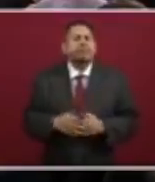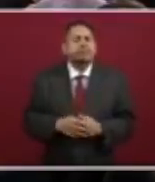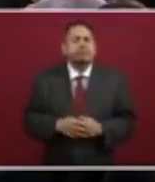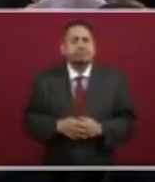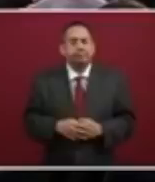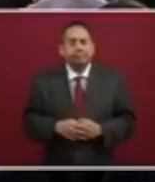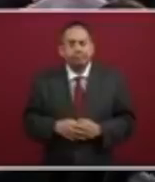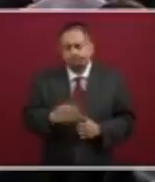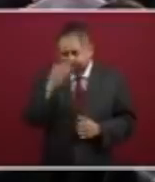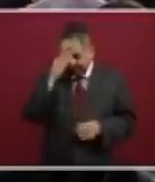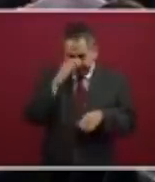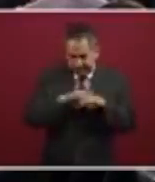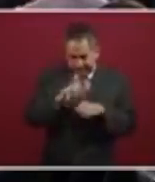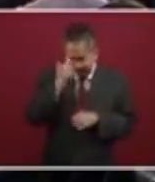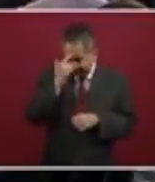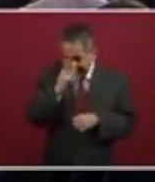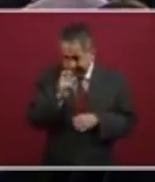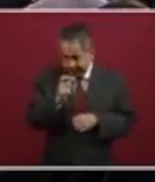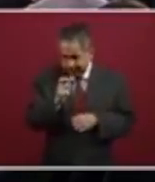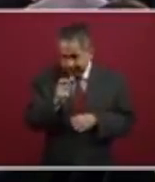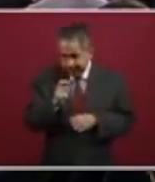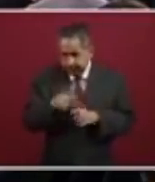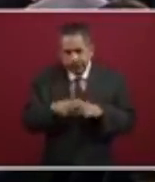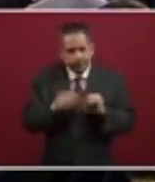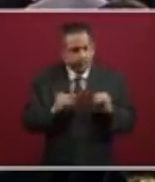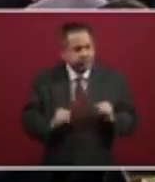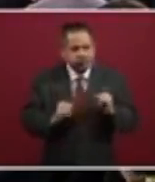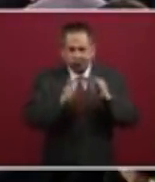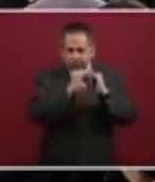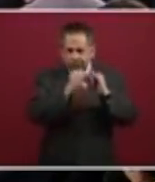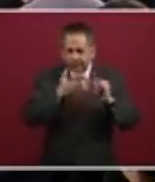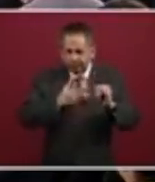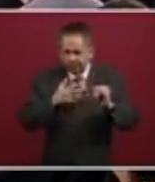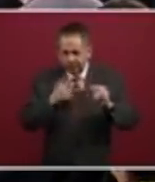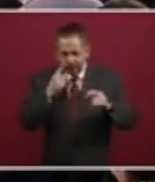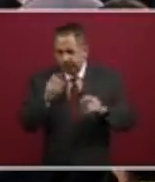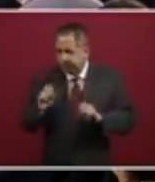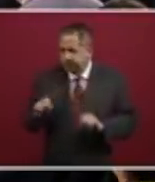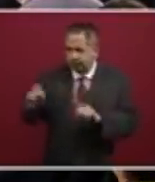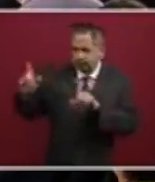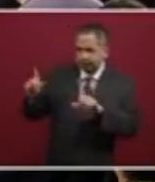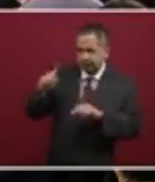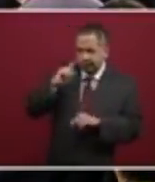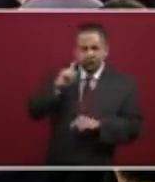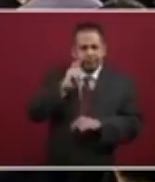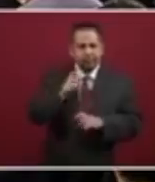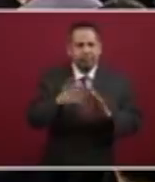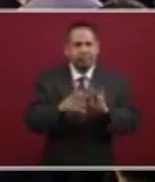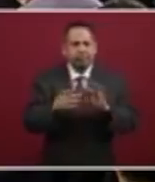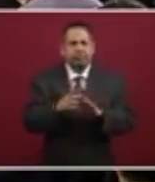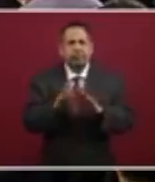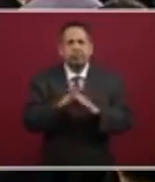la memoria lo del instituto, nada más para que…